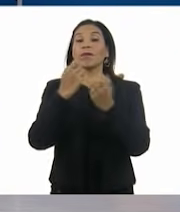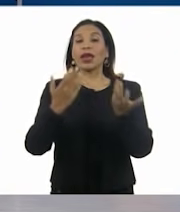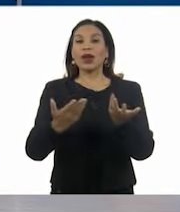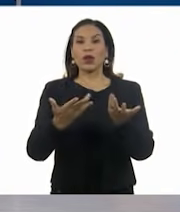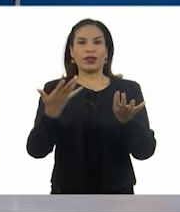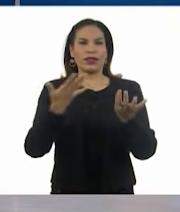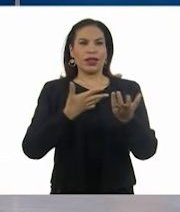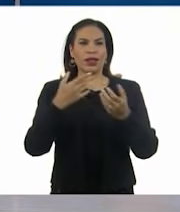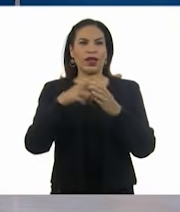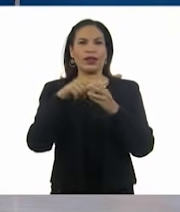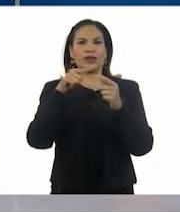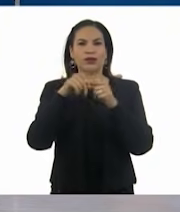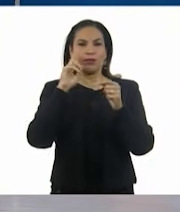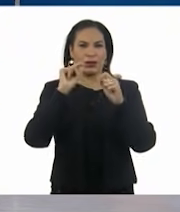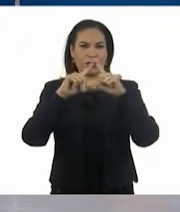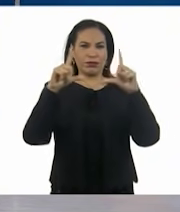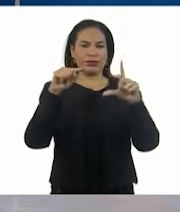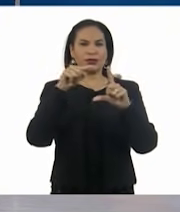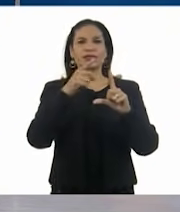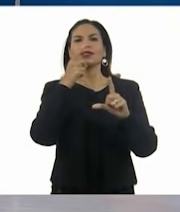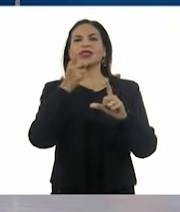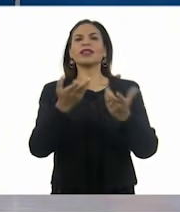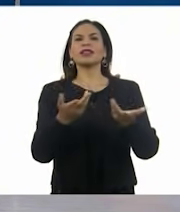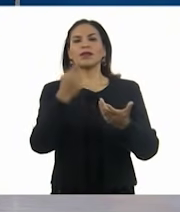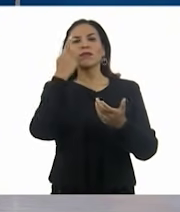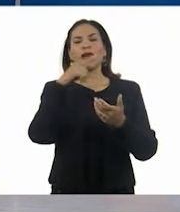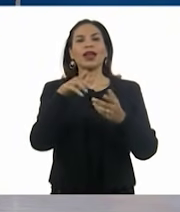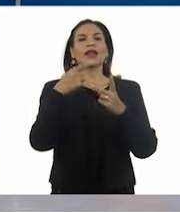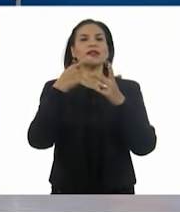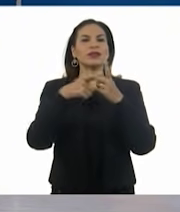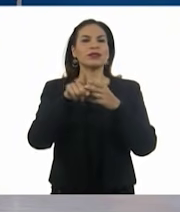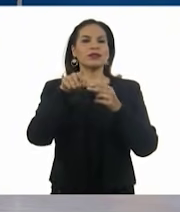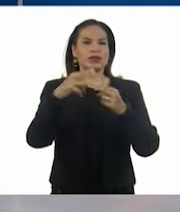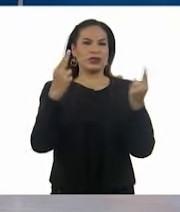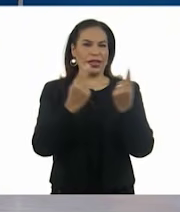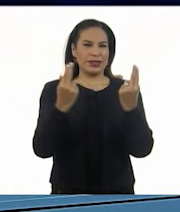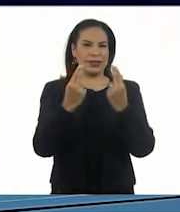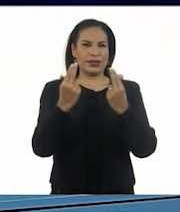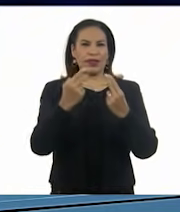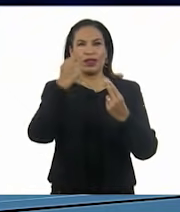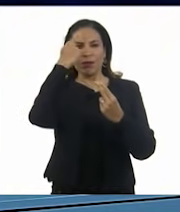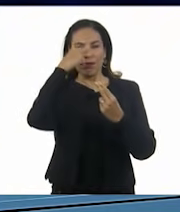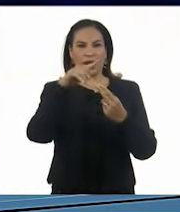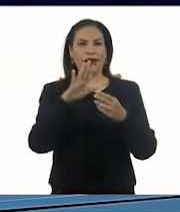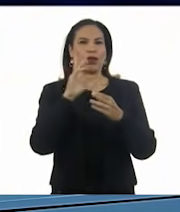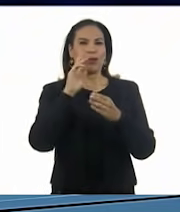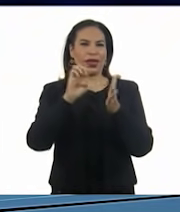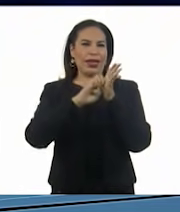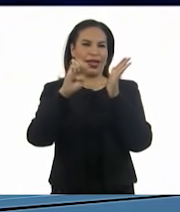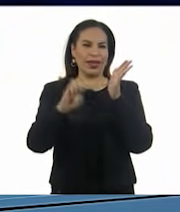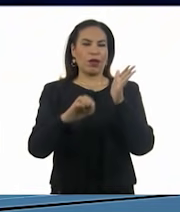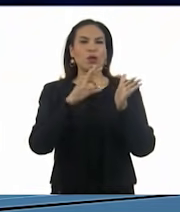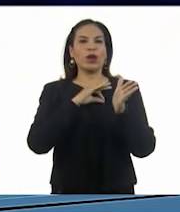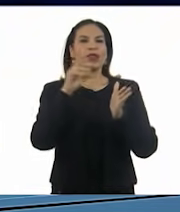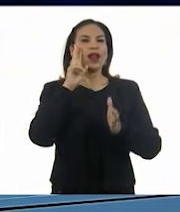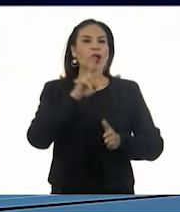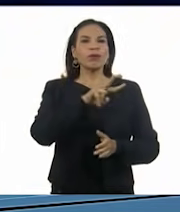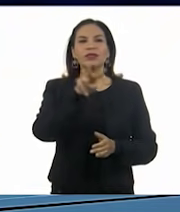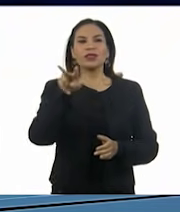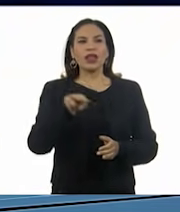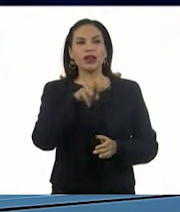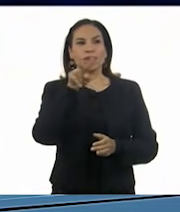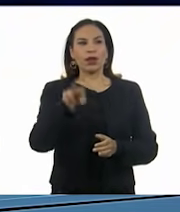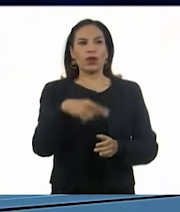ocuparemos este caso, que decíamos que era a partir de una necesidad para ejemplificar y también poder observar